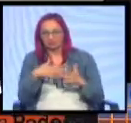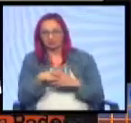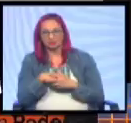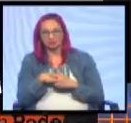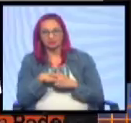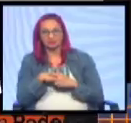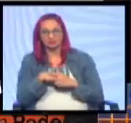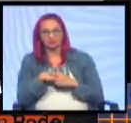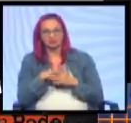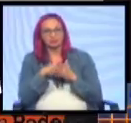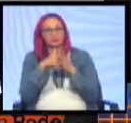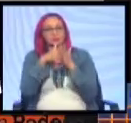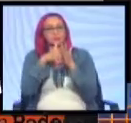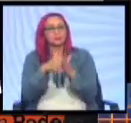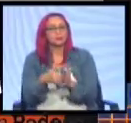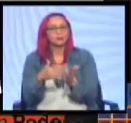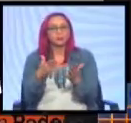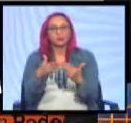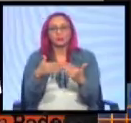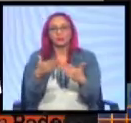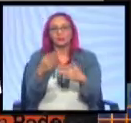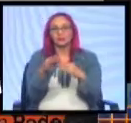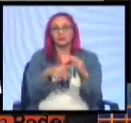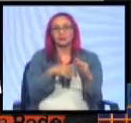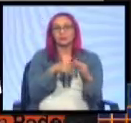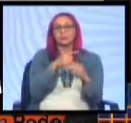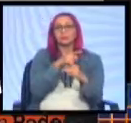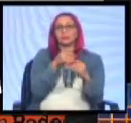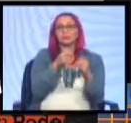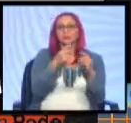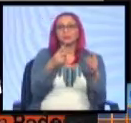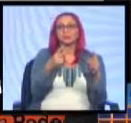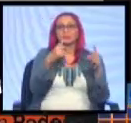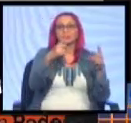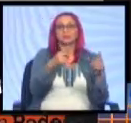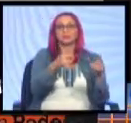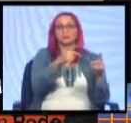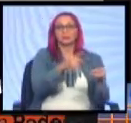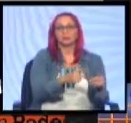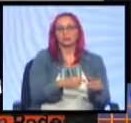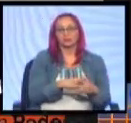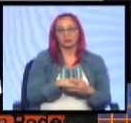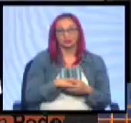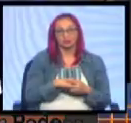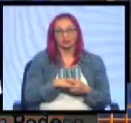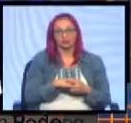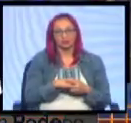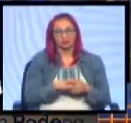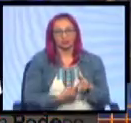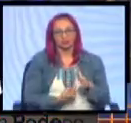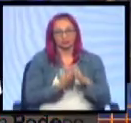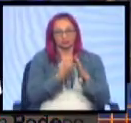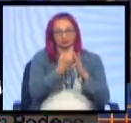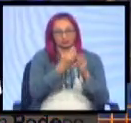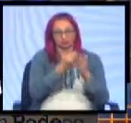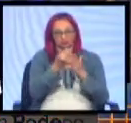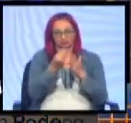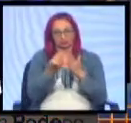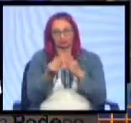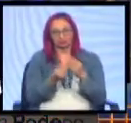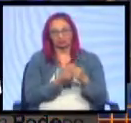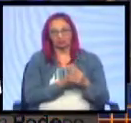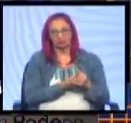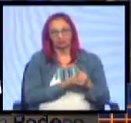gordito o los, ¿verdad? Los premios más famosos siempre salen a relucir en la prensa y en todo lado, y lo pegaron allá y por